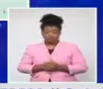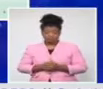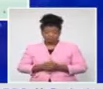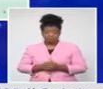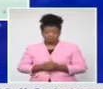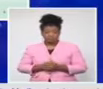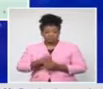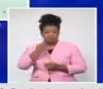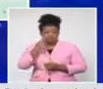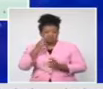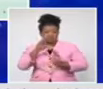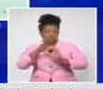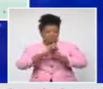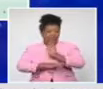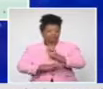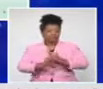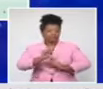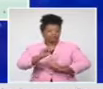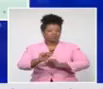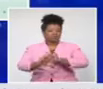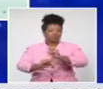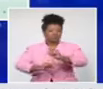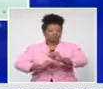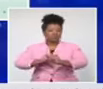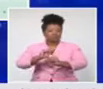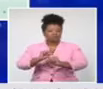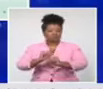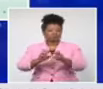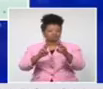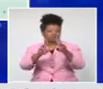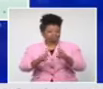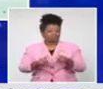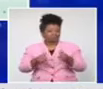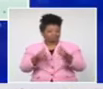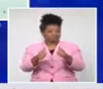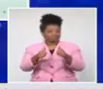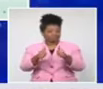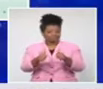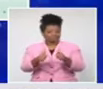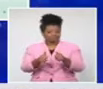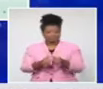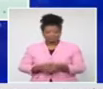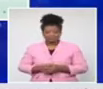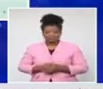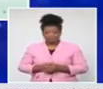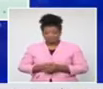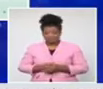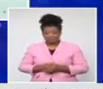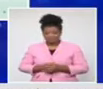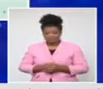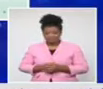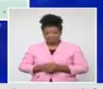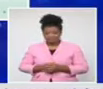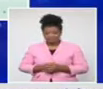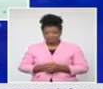que se han venido aplicando van dando fruto desde el punto de vista del